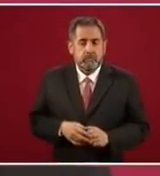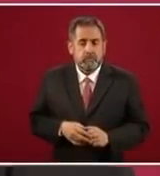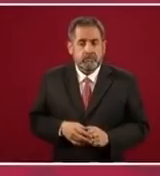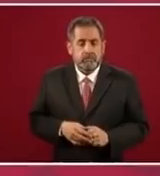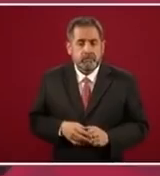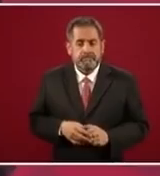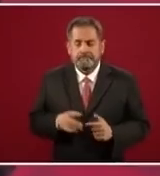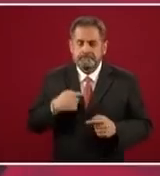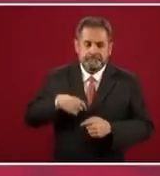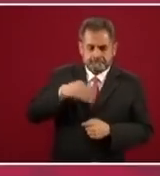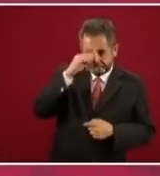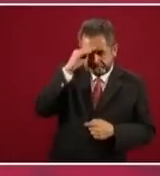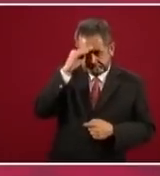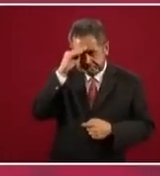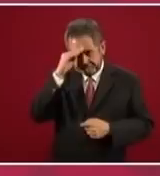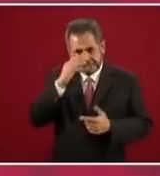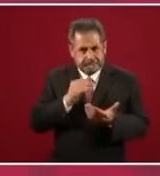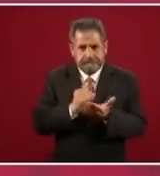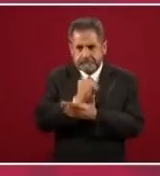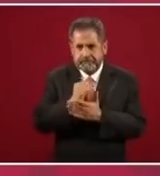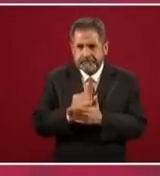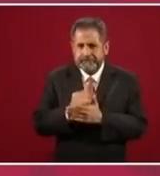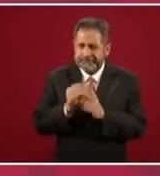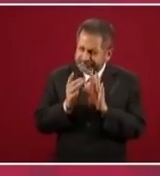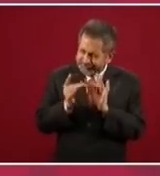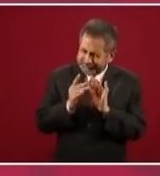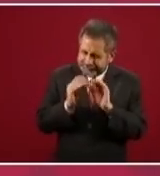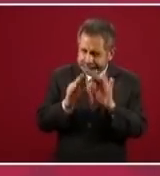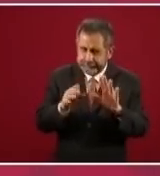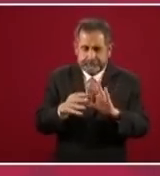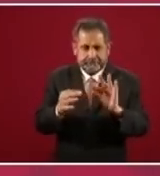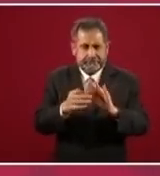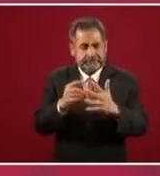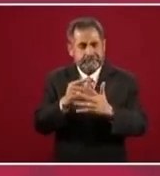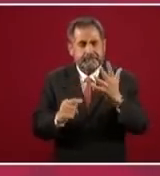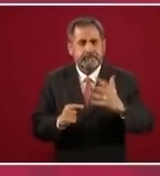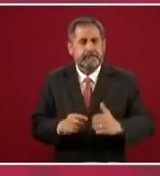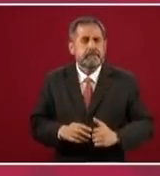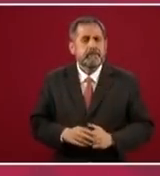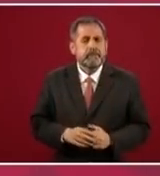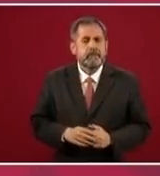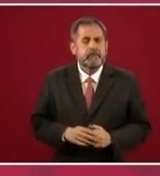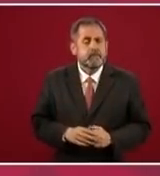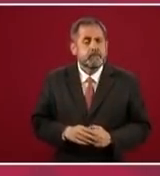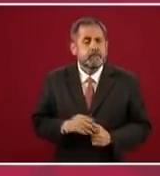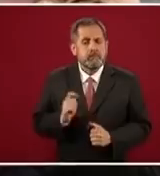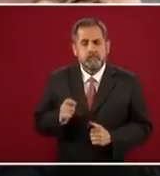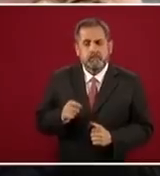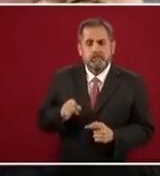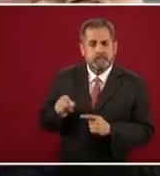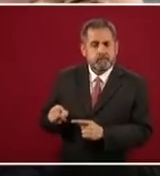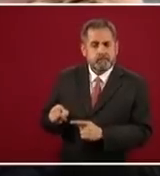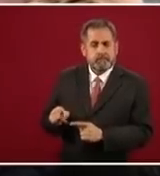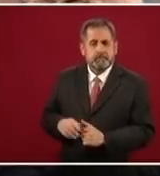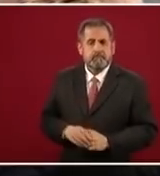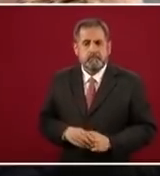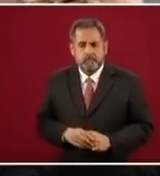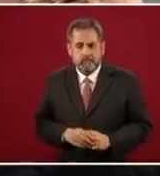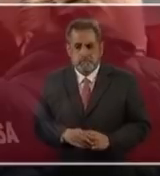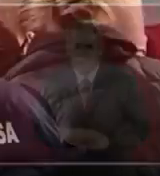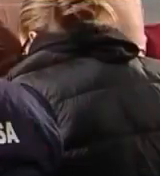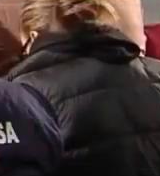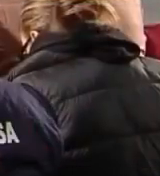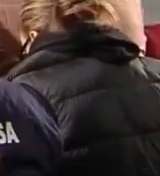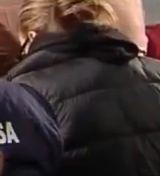se decidió, para más detalles, que la Guardia Nacional